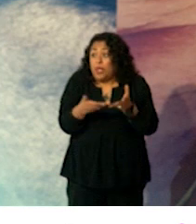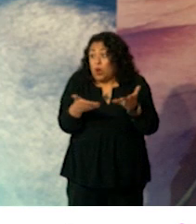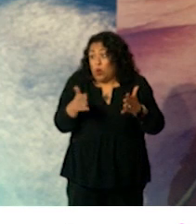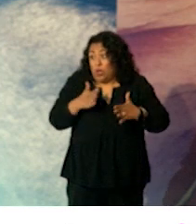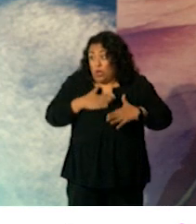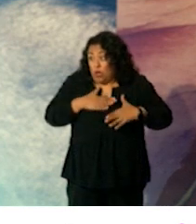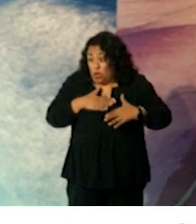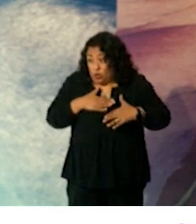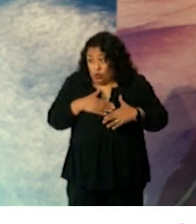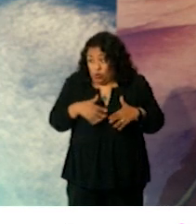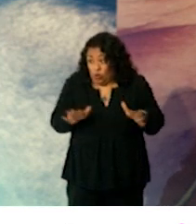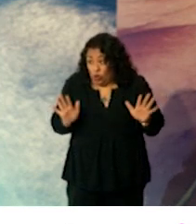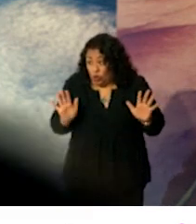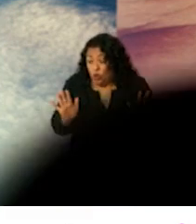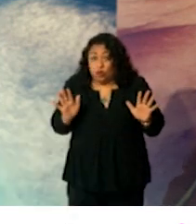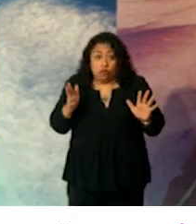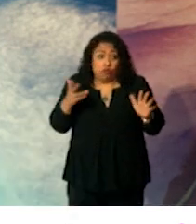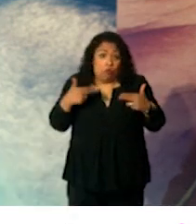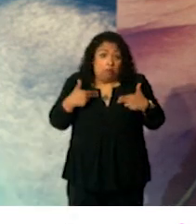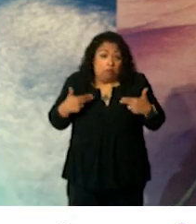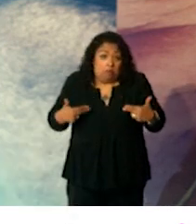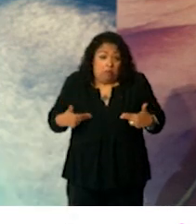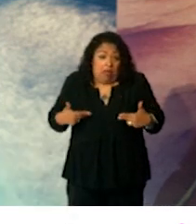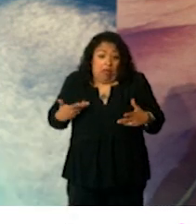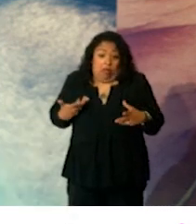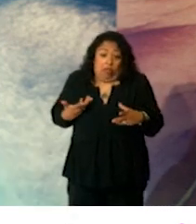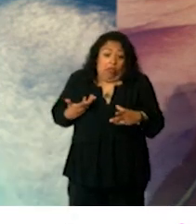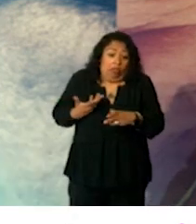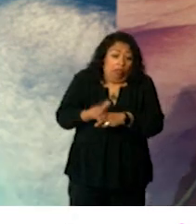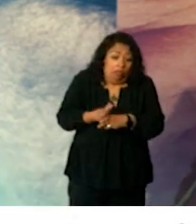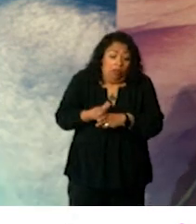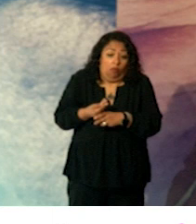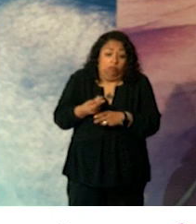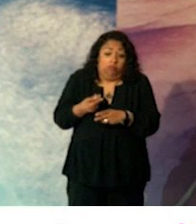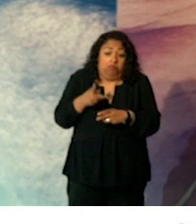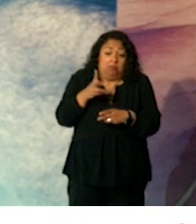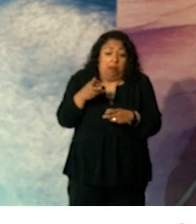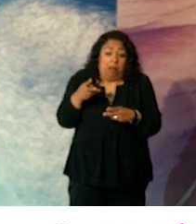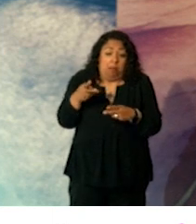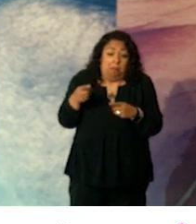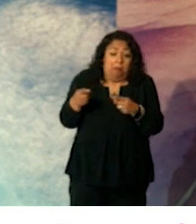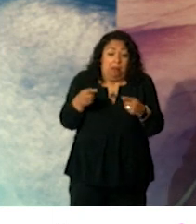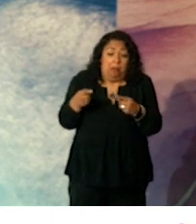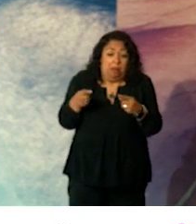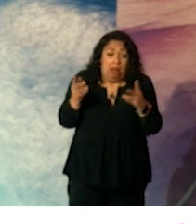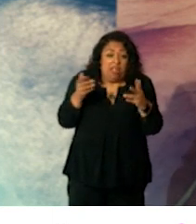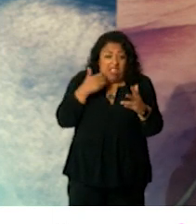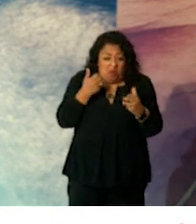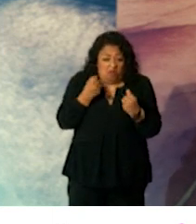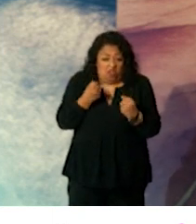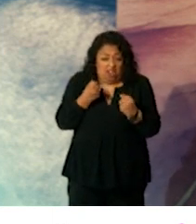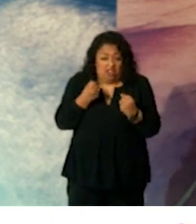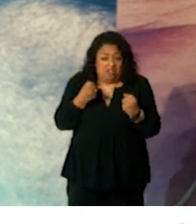nosotros llega el Homo sapiens a incidir y a pelear con él, a tratar de hacer una fuerza,